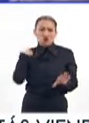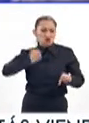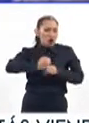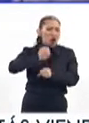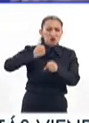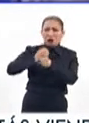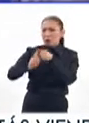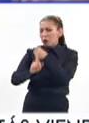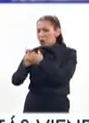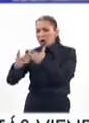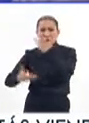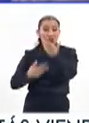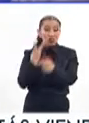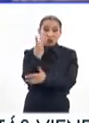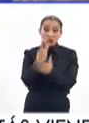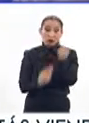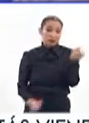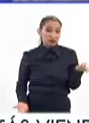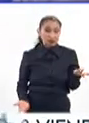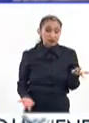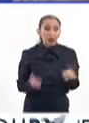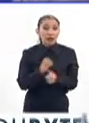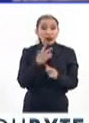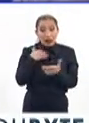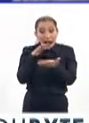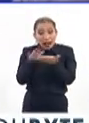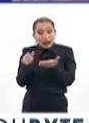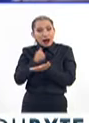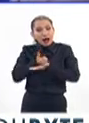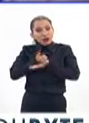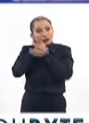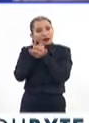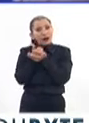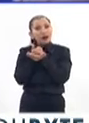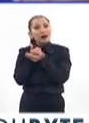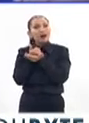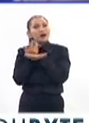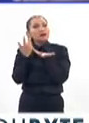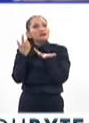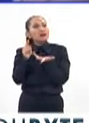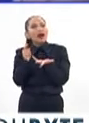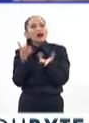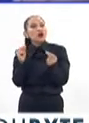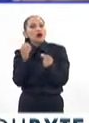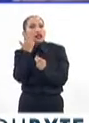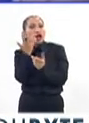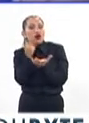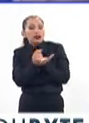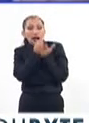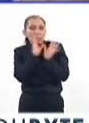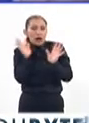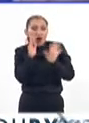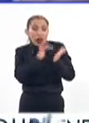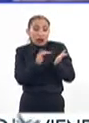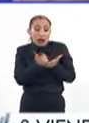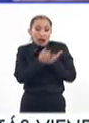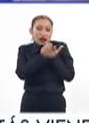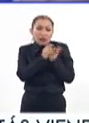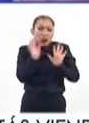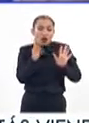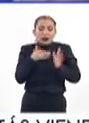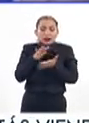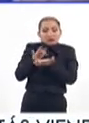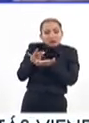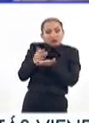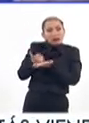violento también, las dos cosas. Entonces leer nos puede ayudar. Digamos, no quiero decir terapia porque leer no es terapia, leer es